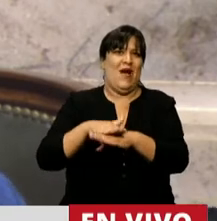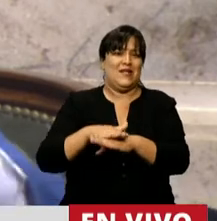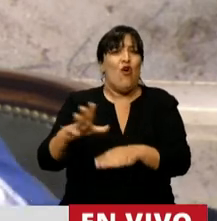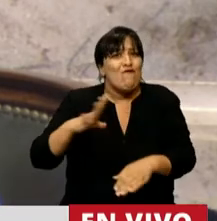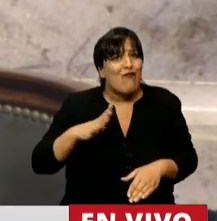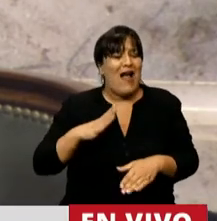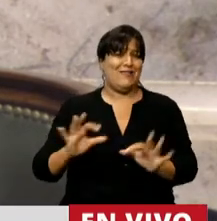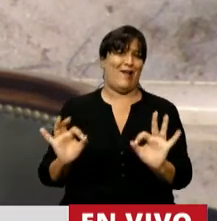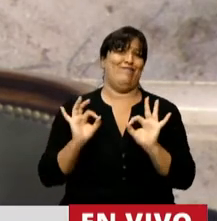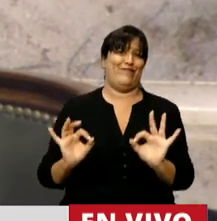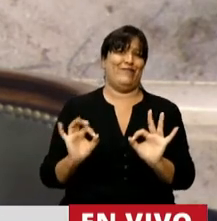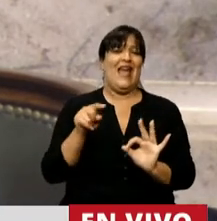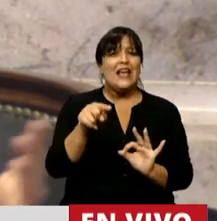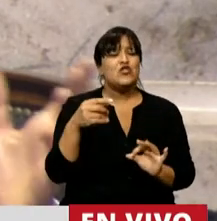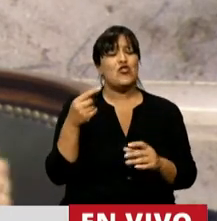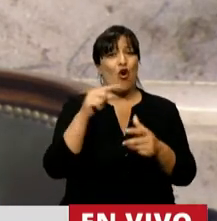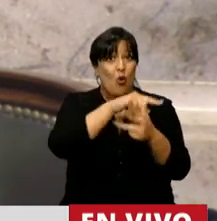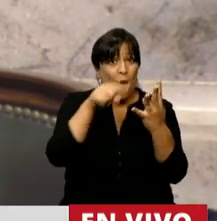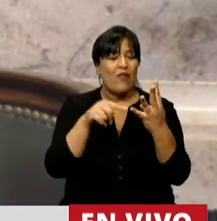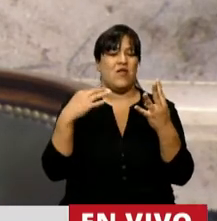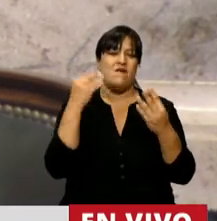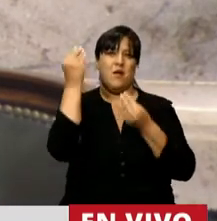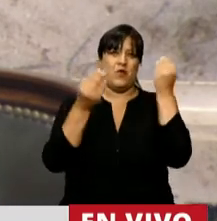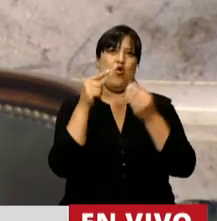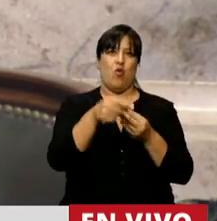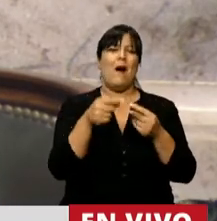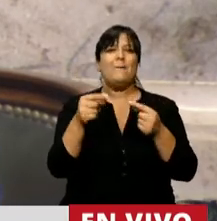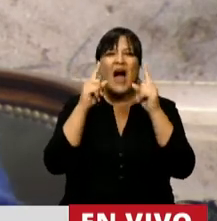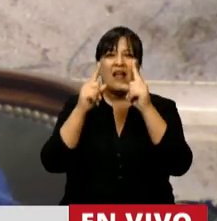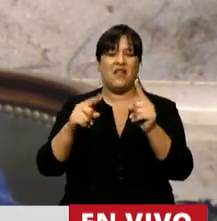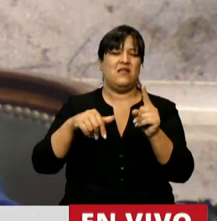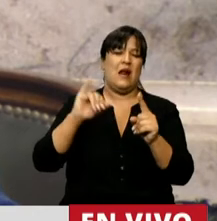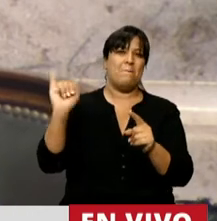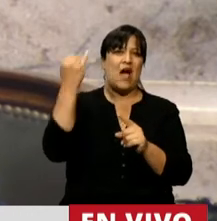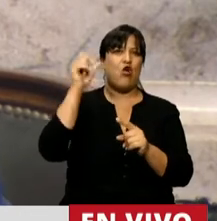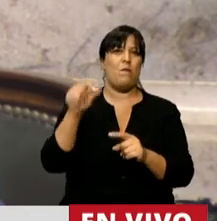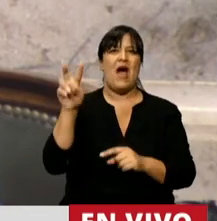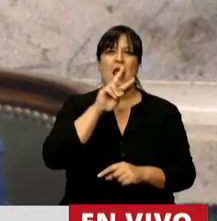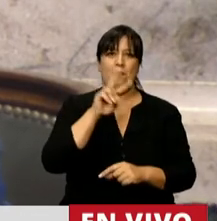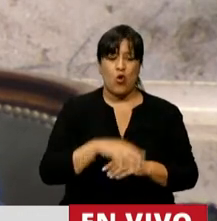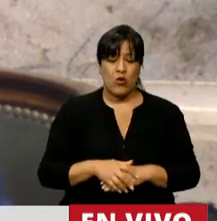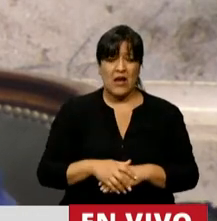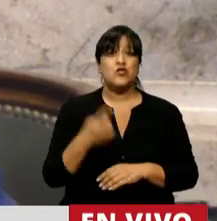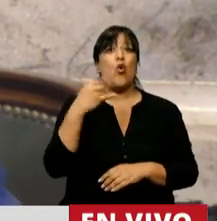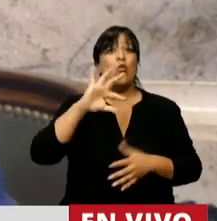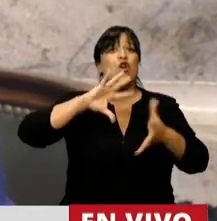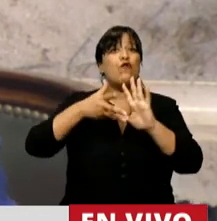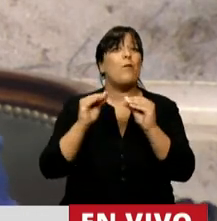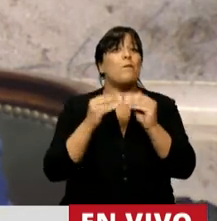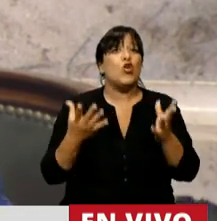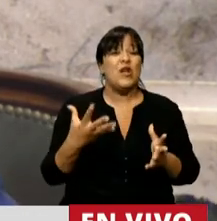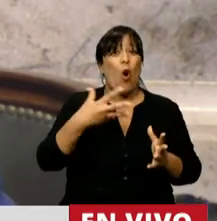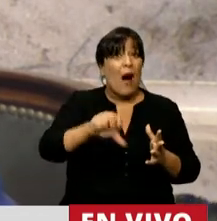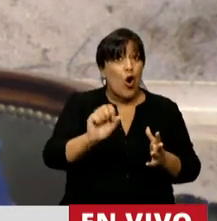que deberían preocuparlos para poder atender mejor a las mujeres. el único motivo por el cual trajeron el